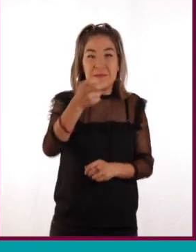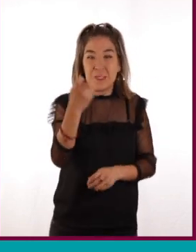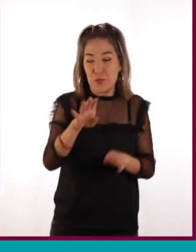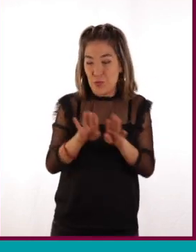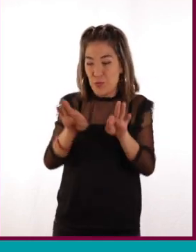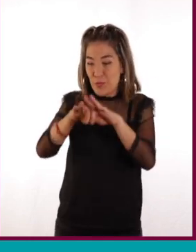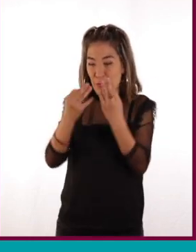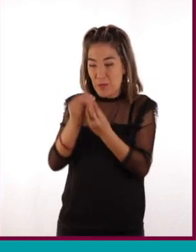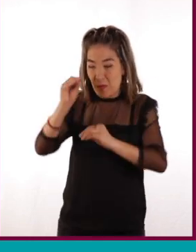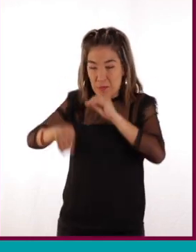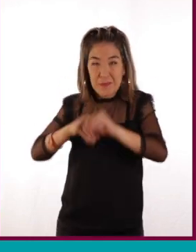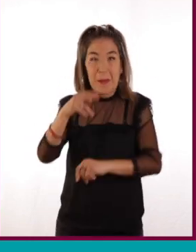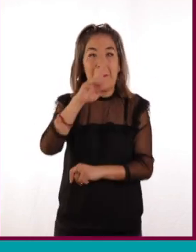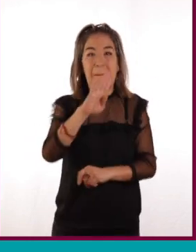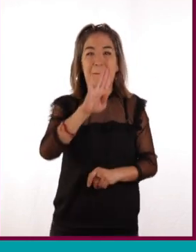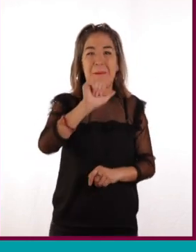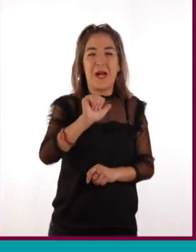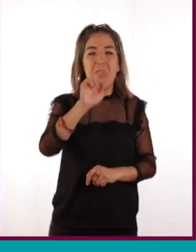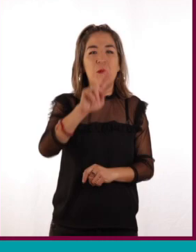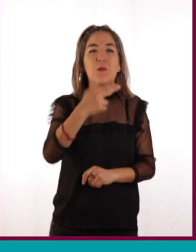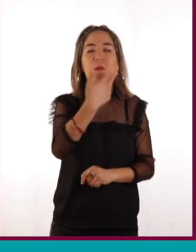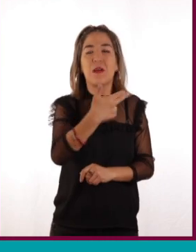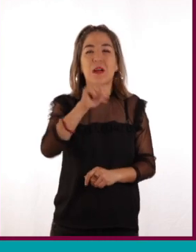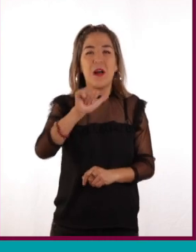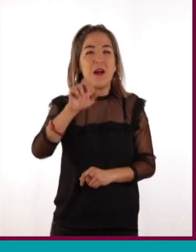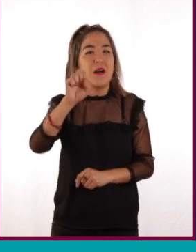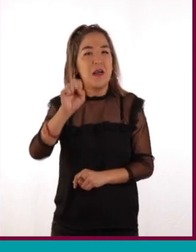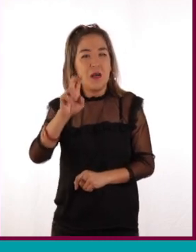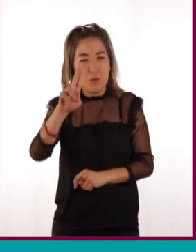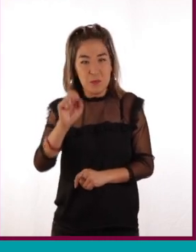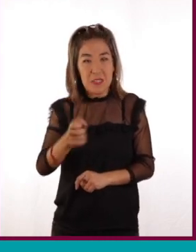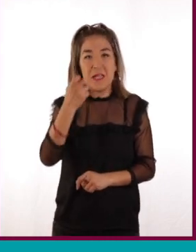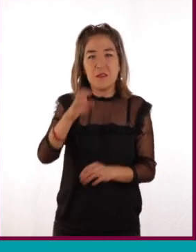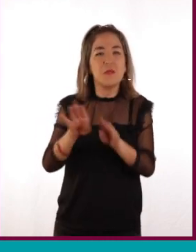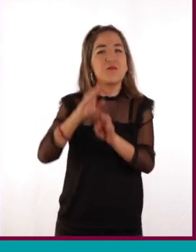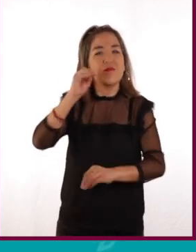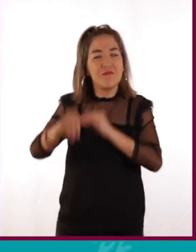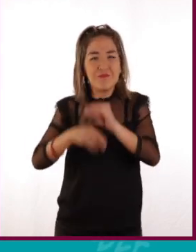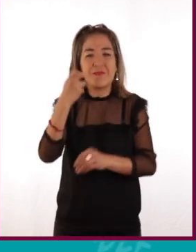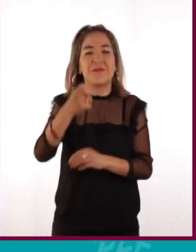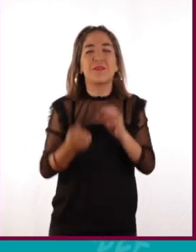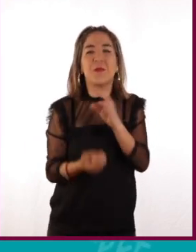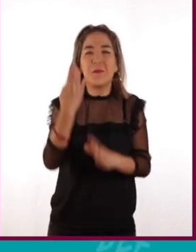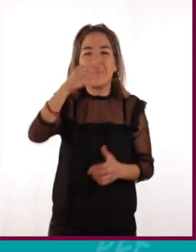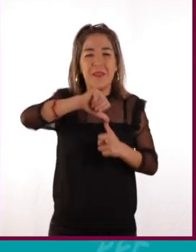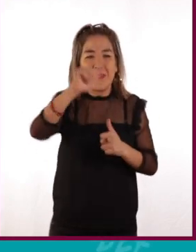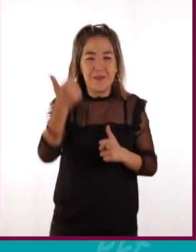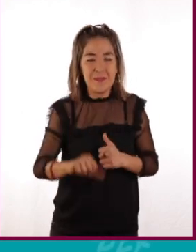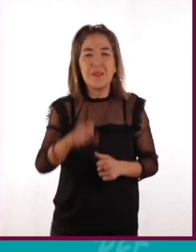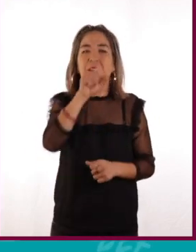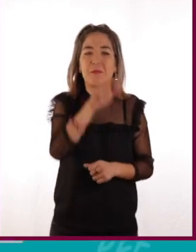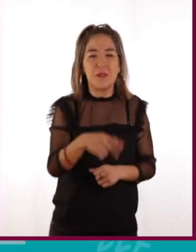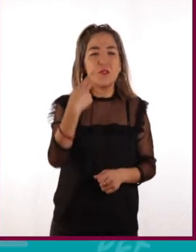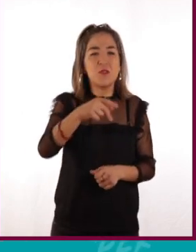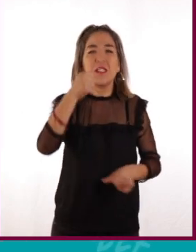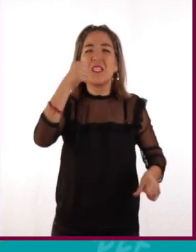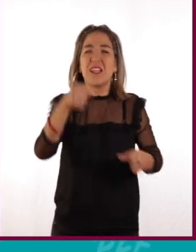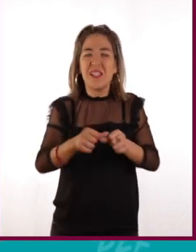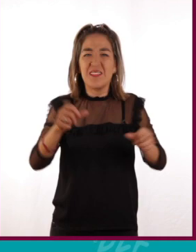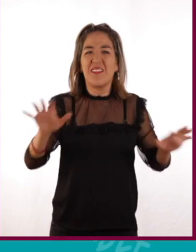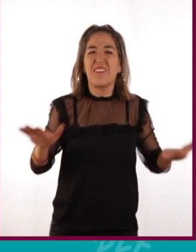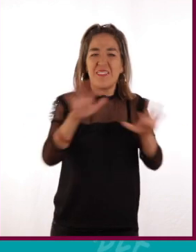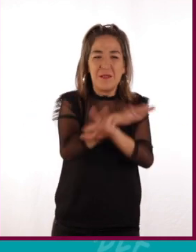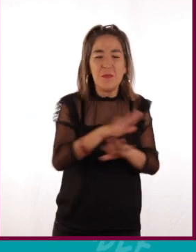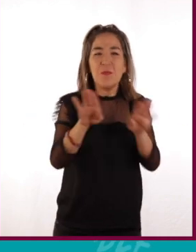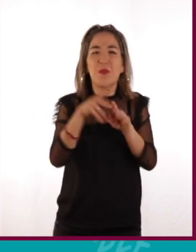que el diseño y la propuesta gráfica de la Bauhaus predominó en todo lo que es considerada la creación artística, incluso en